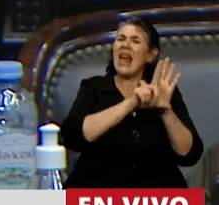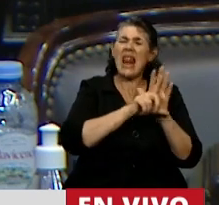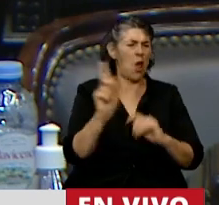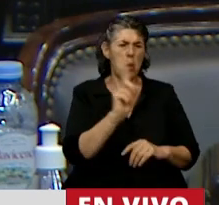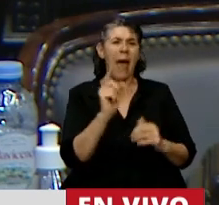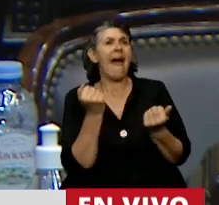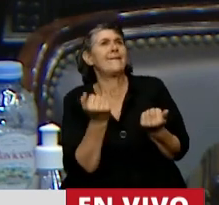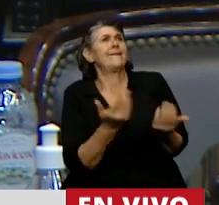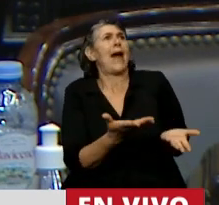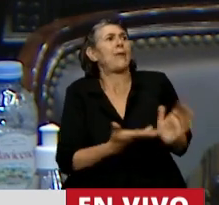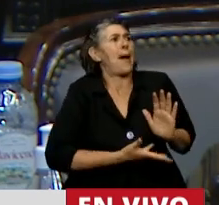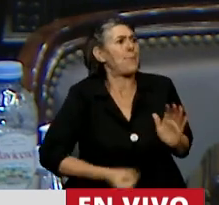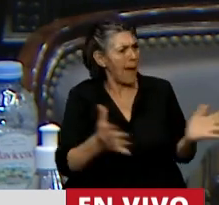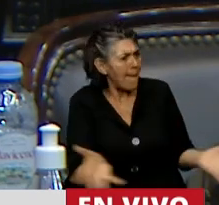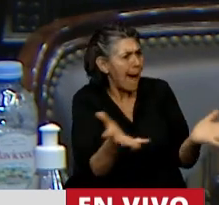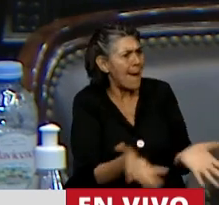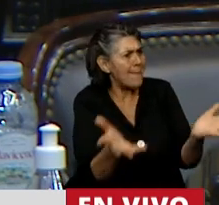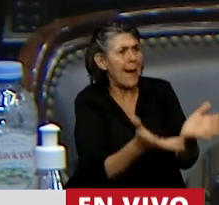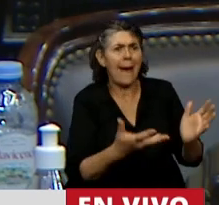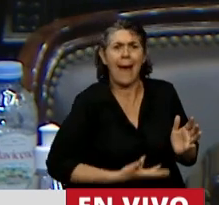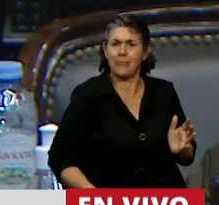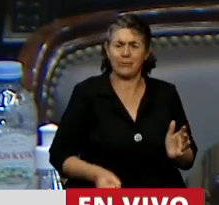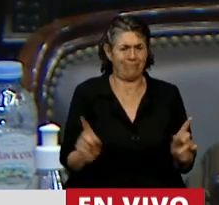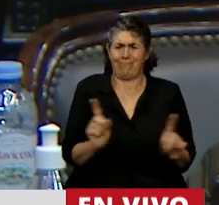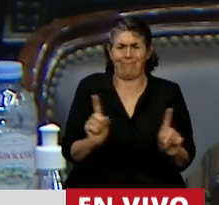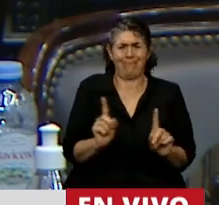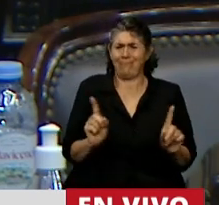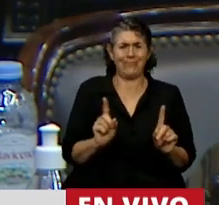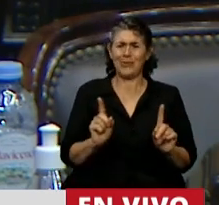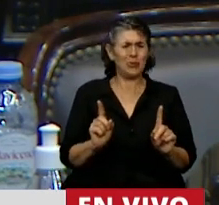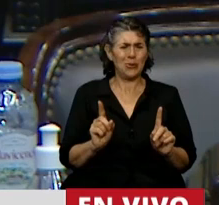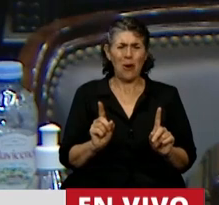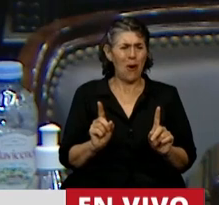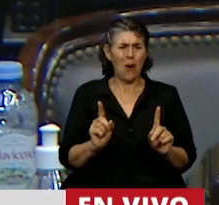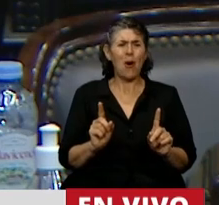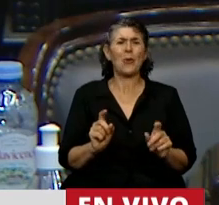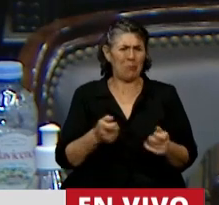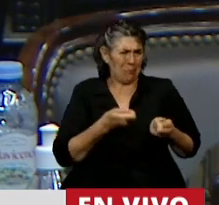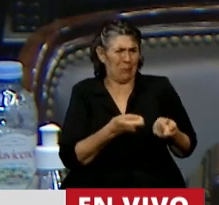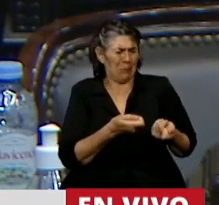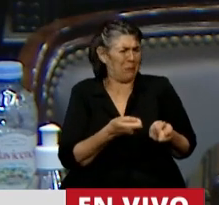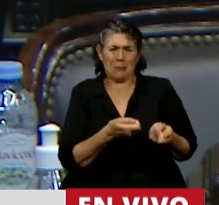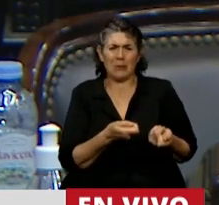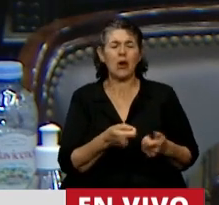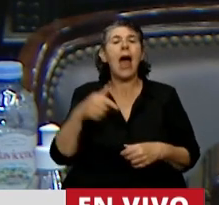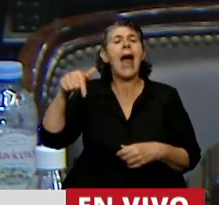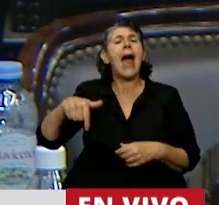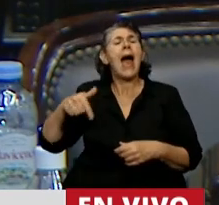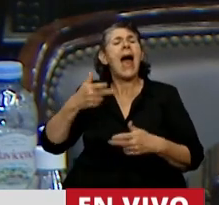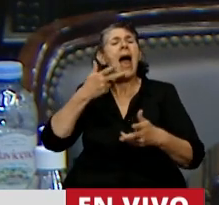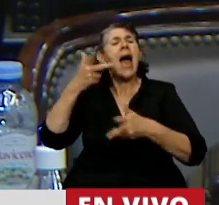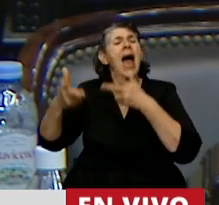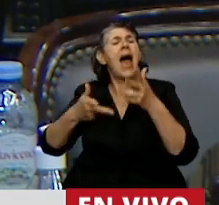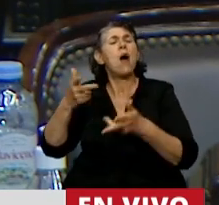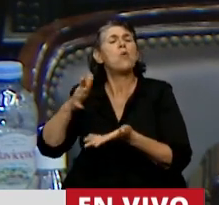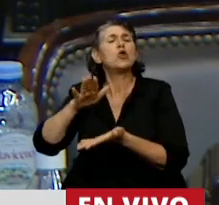del aborto, no lo auspicia, no lo propicia de ninguna manera. Por el contrario, parte, acá se habló de empirismo hace unos